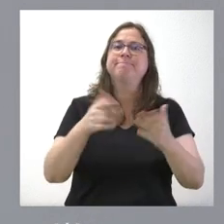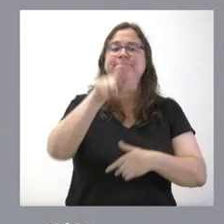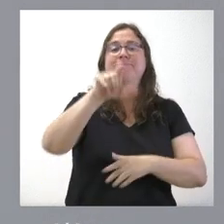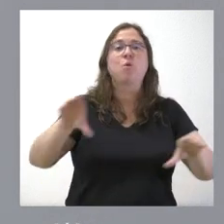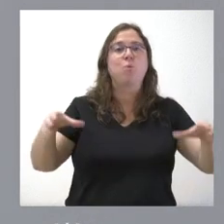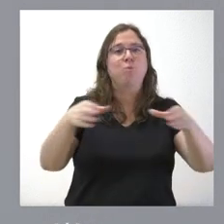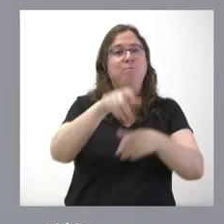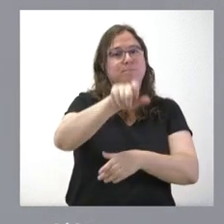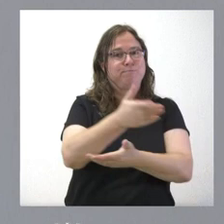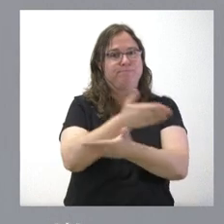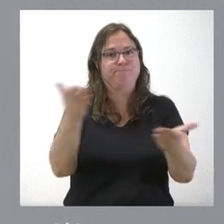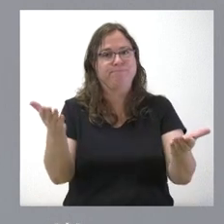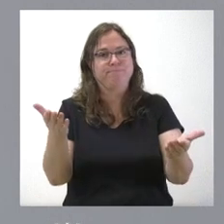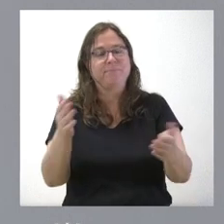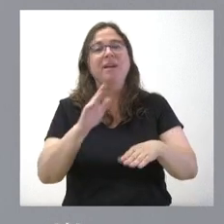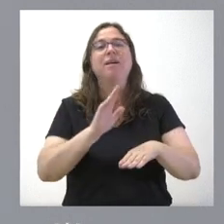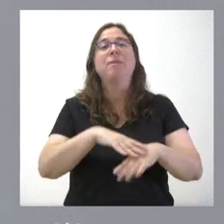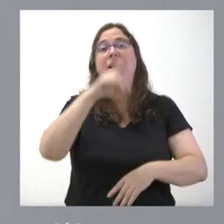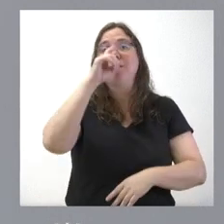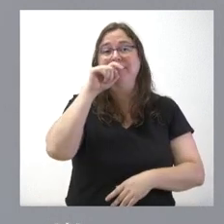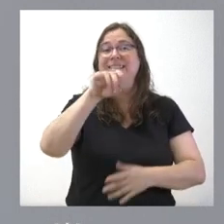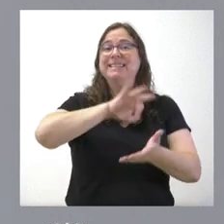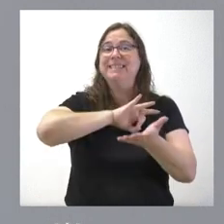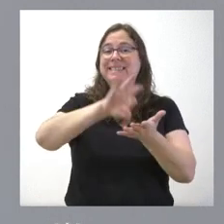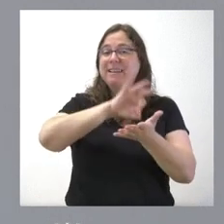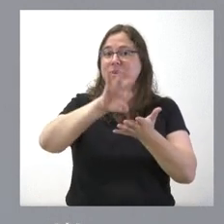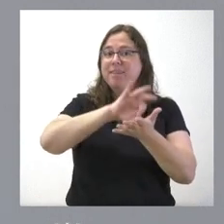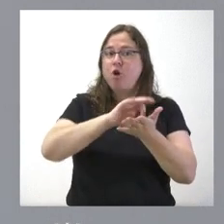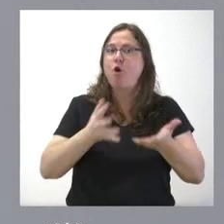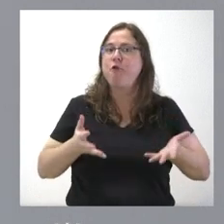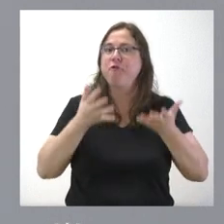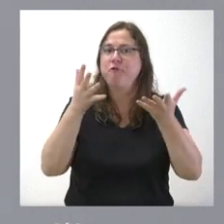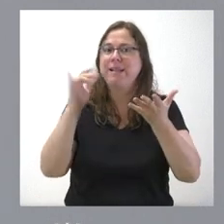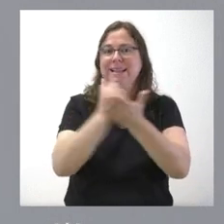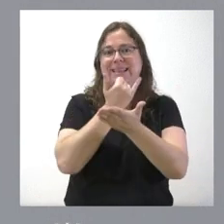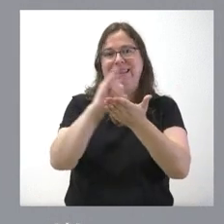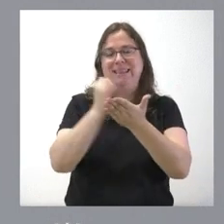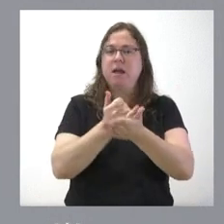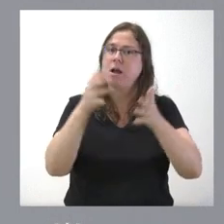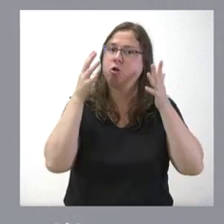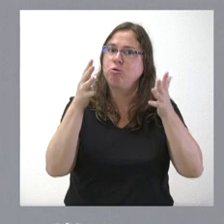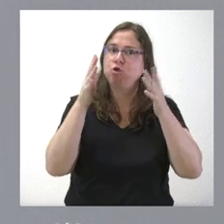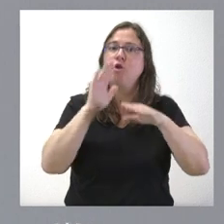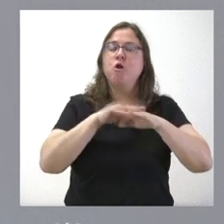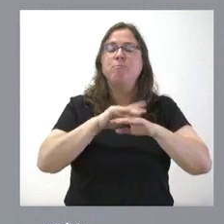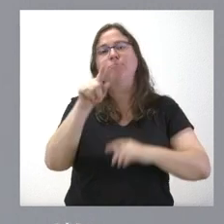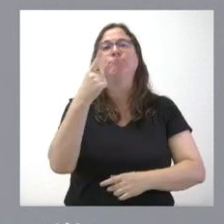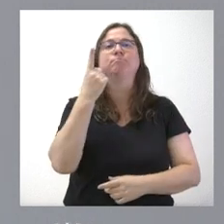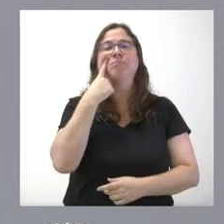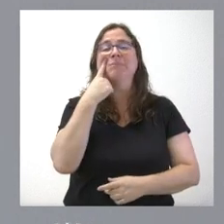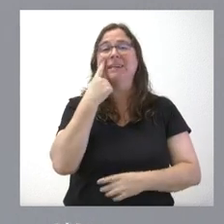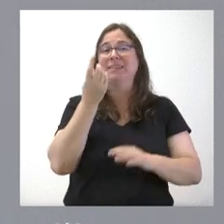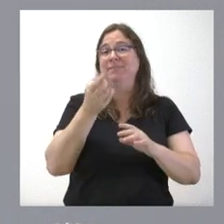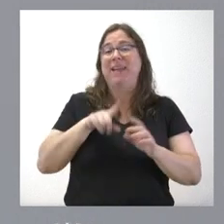conjunto de la ciudadanía para para recordar que este servicio está disponible que es un crivado recomendable porque permite la detección de uno de los